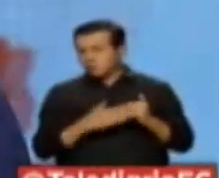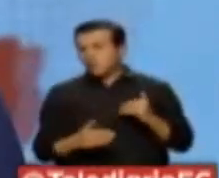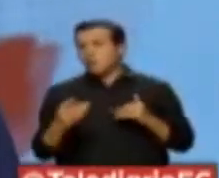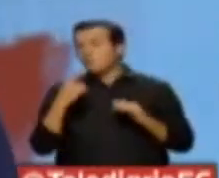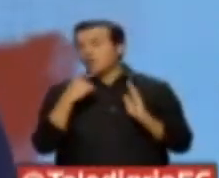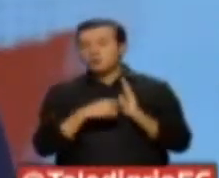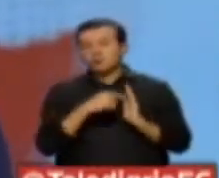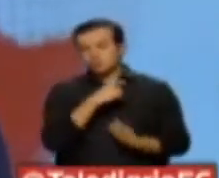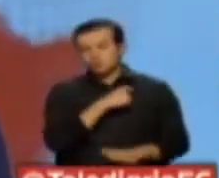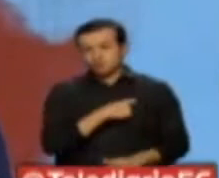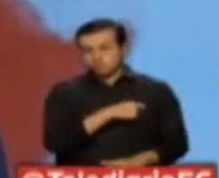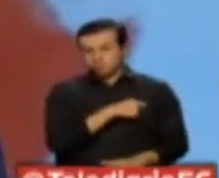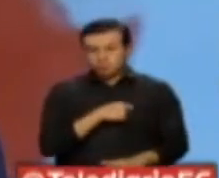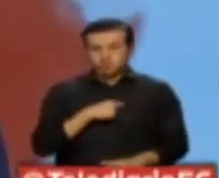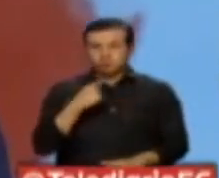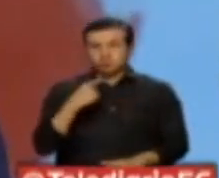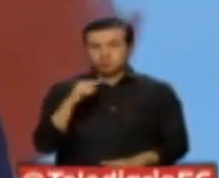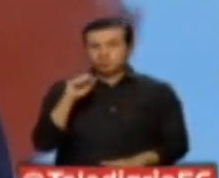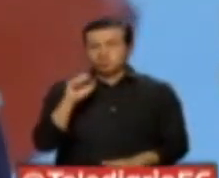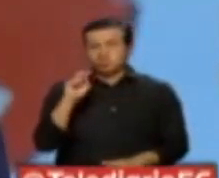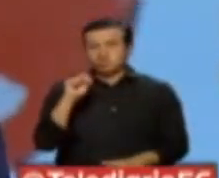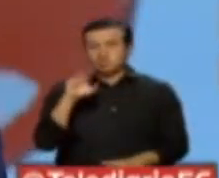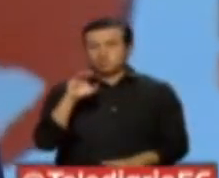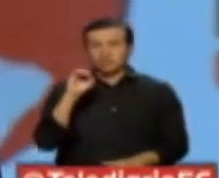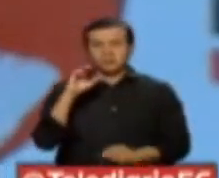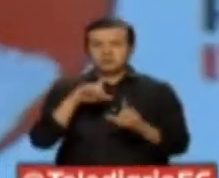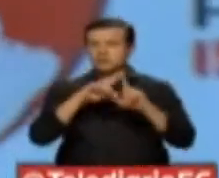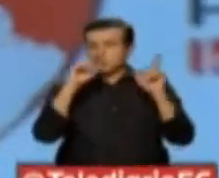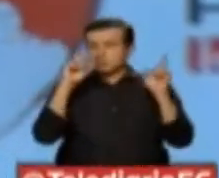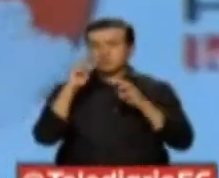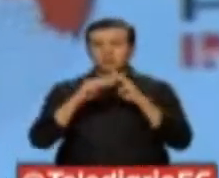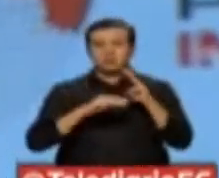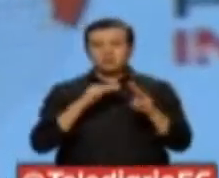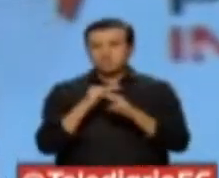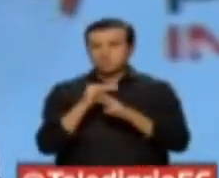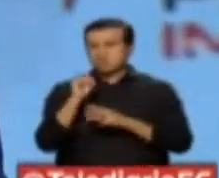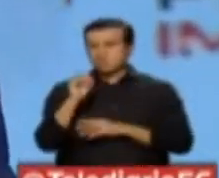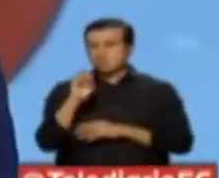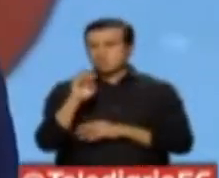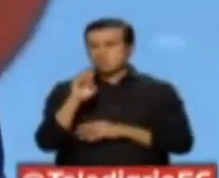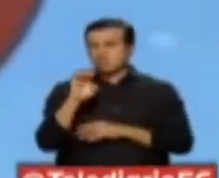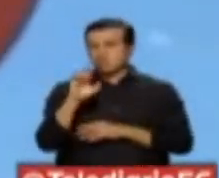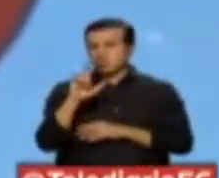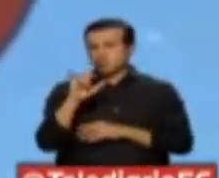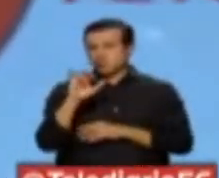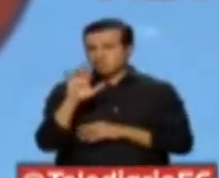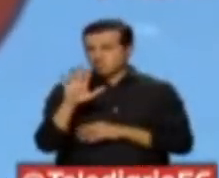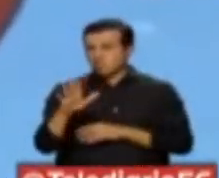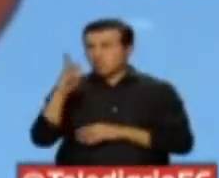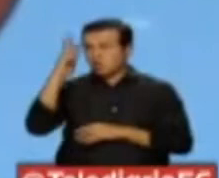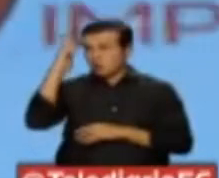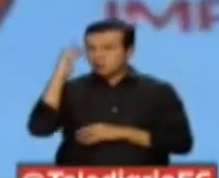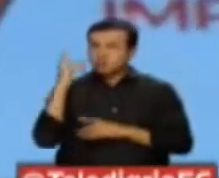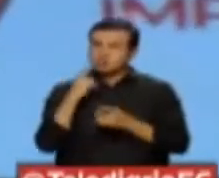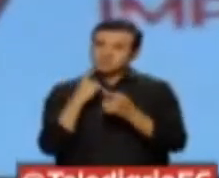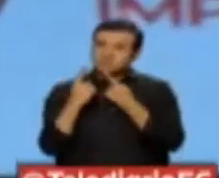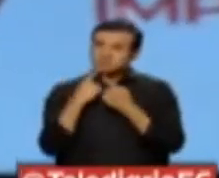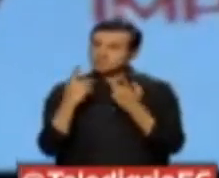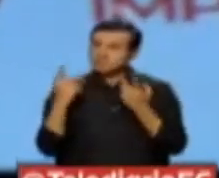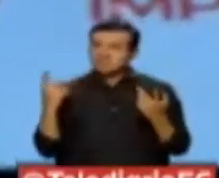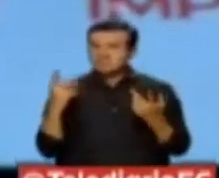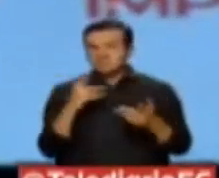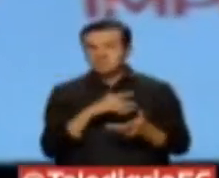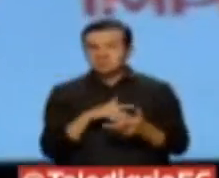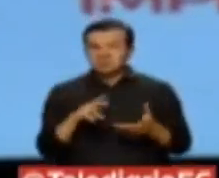suiza hay empresas como glencore strata una de las más grandes del mundo mercuria que al principio hicimos acercamientos y de pronto